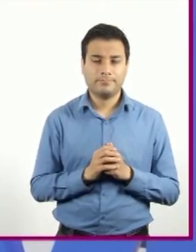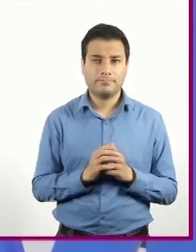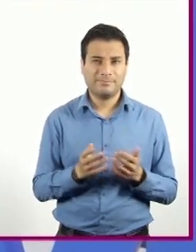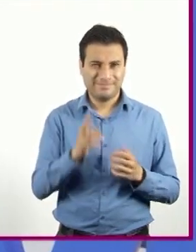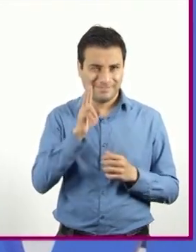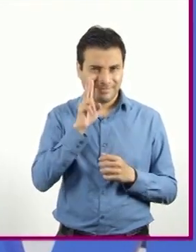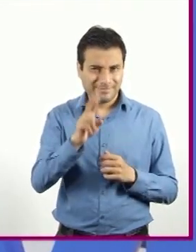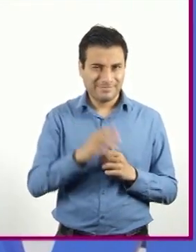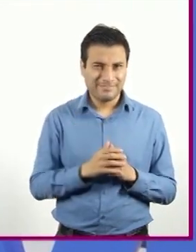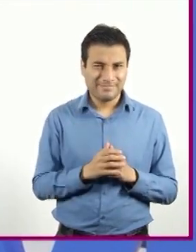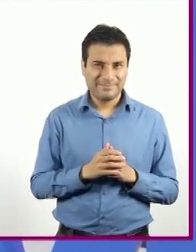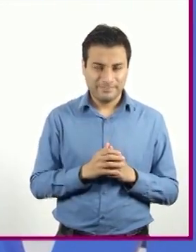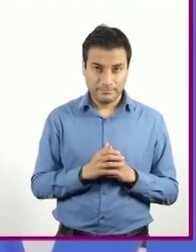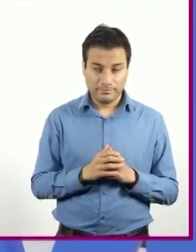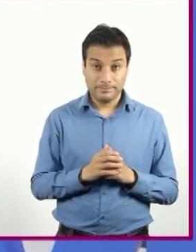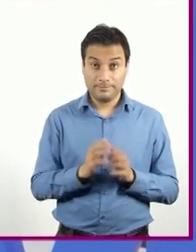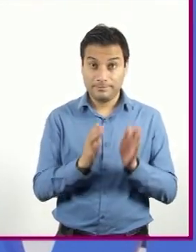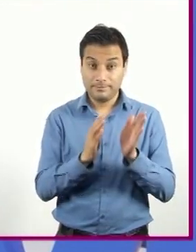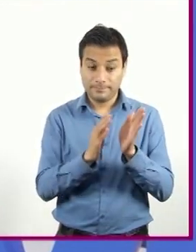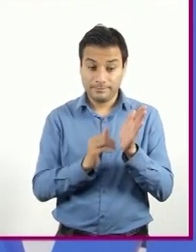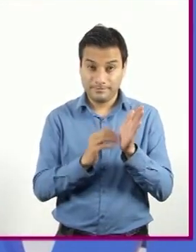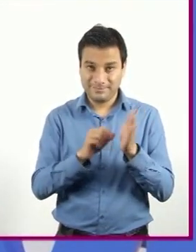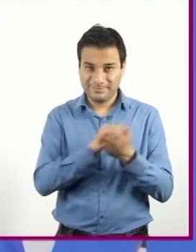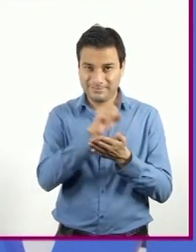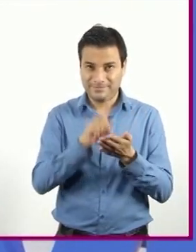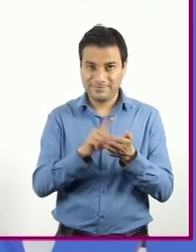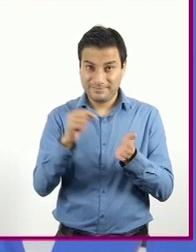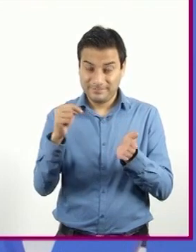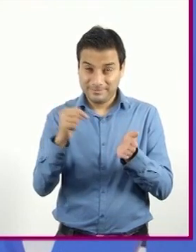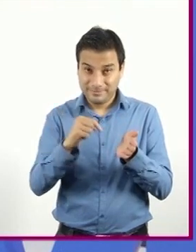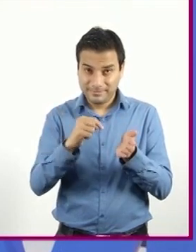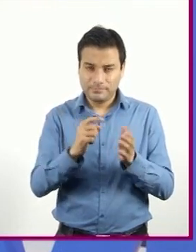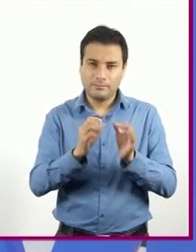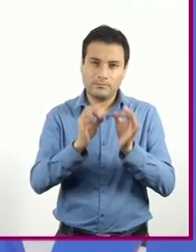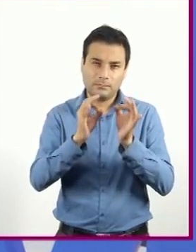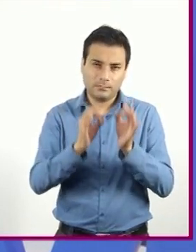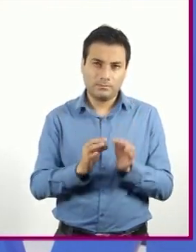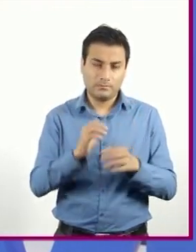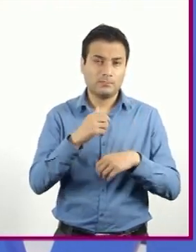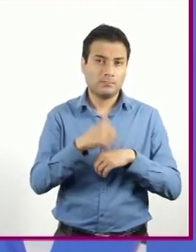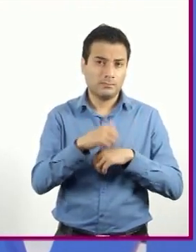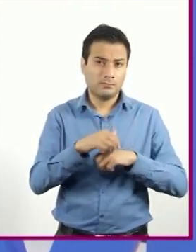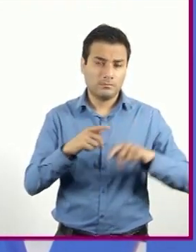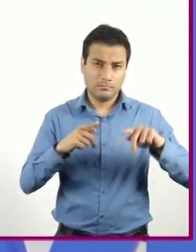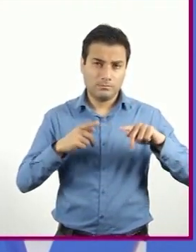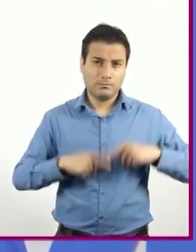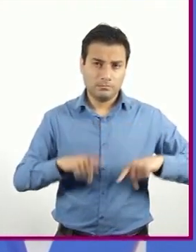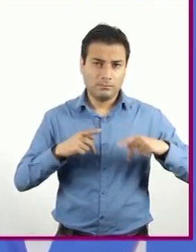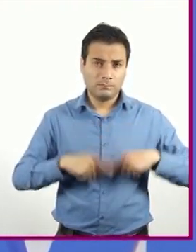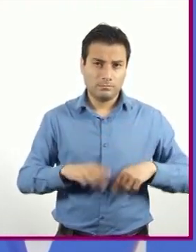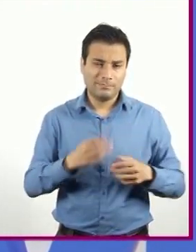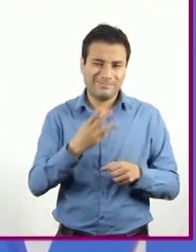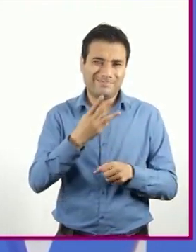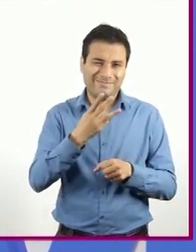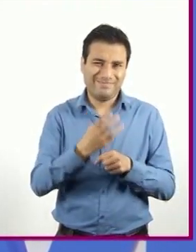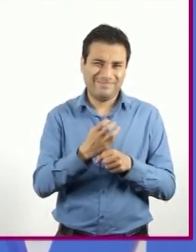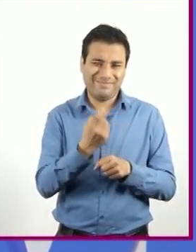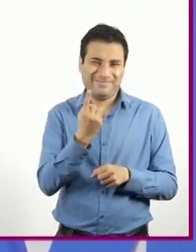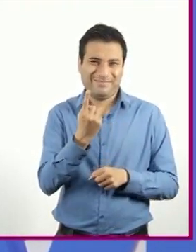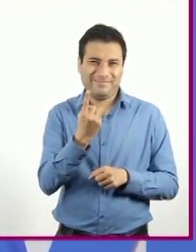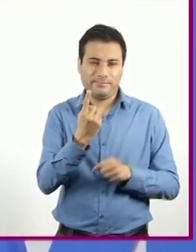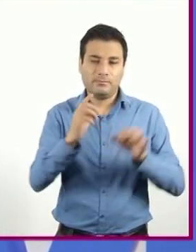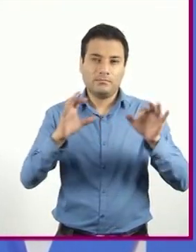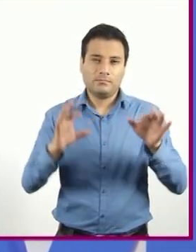expresión el formulario sigue concordando en número y persona, tercera de singular, en